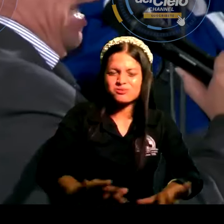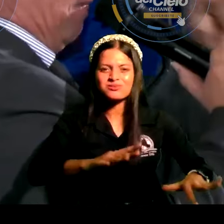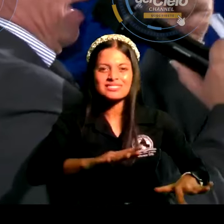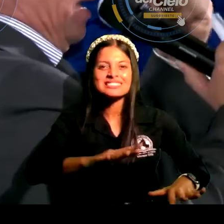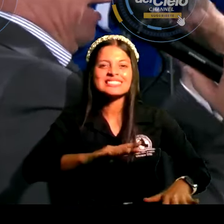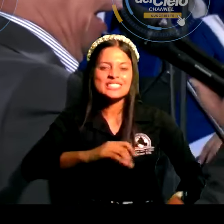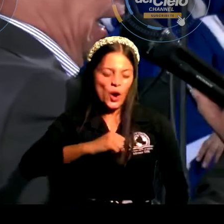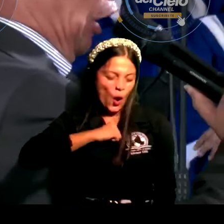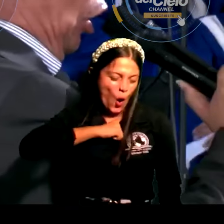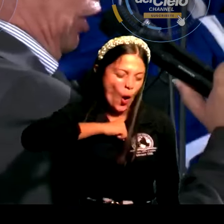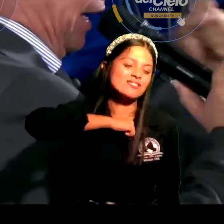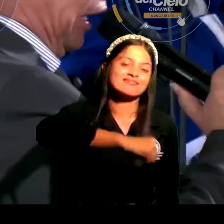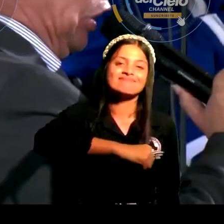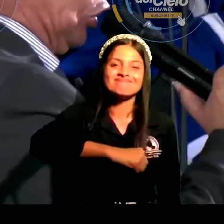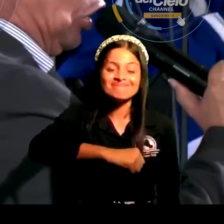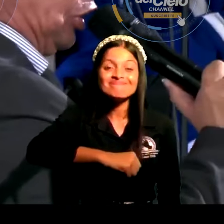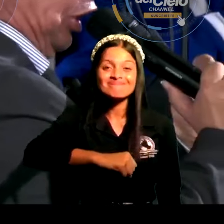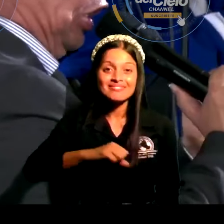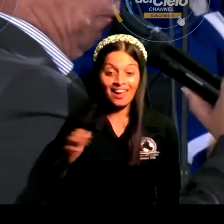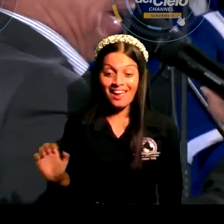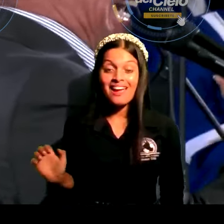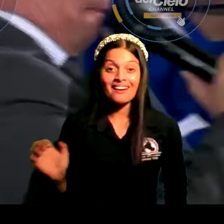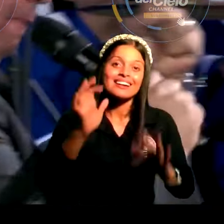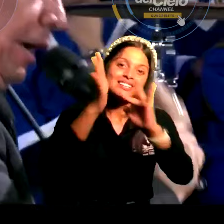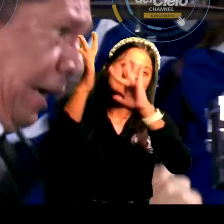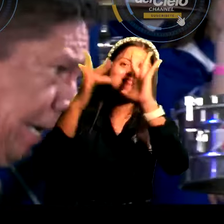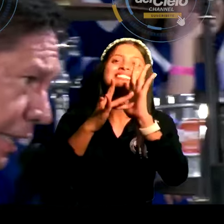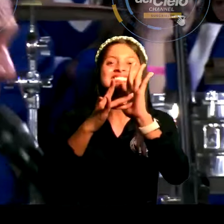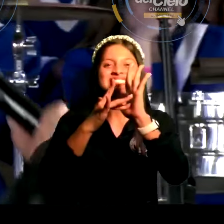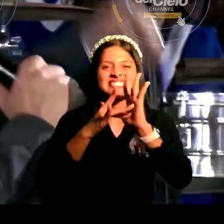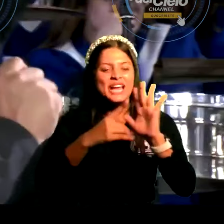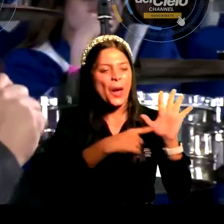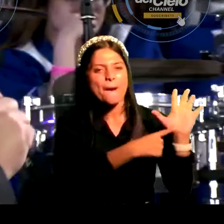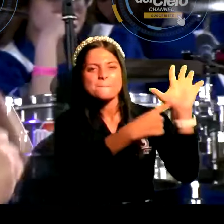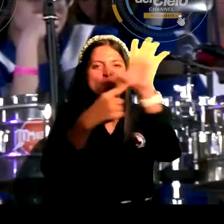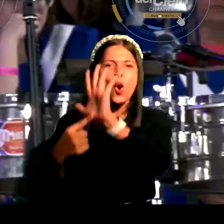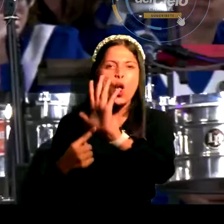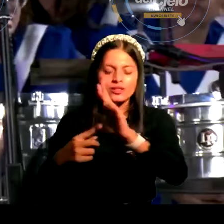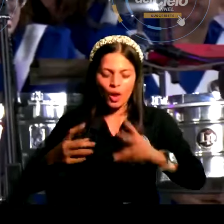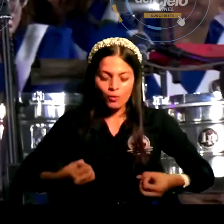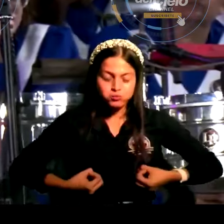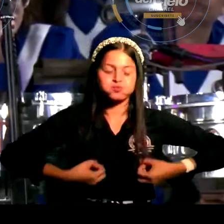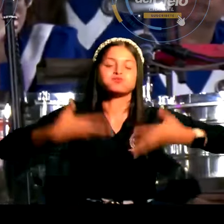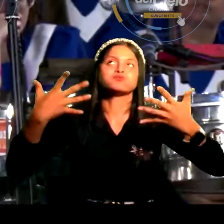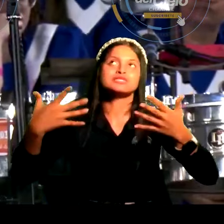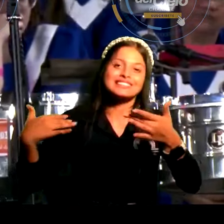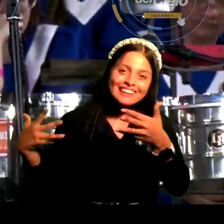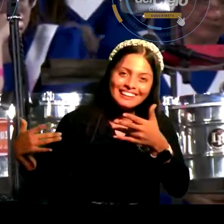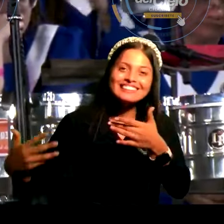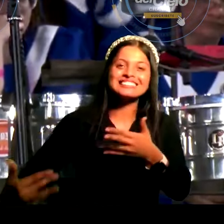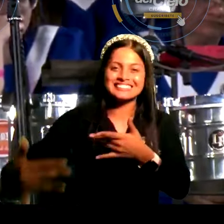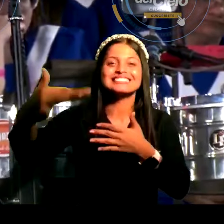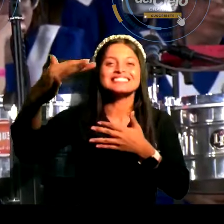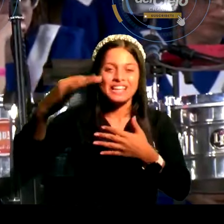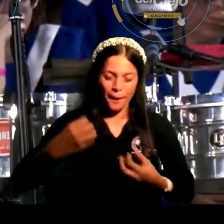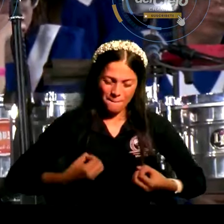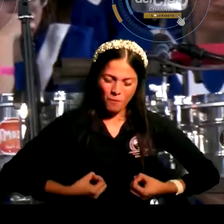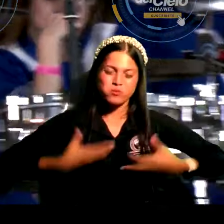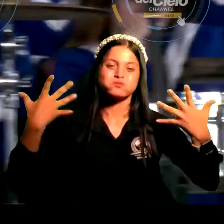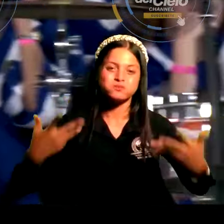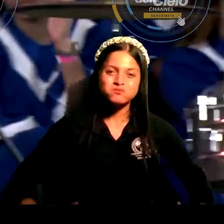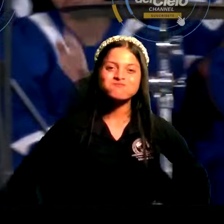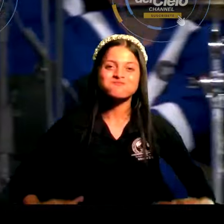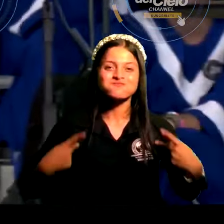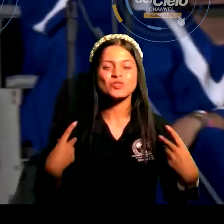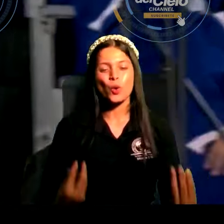seguridad. El evangelio de Cristo significa vida eterna y vida en